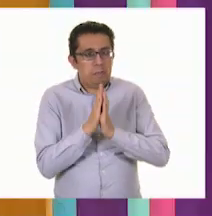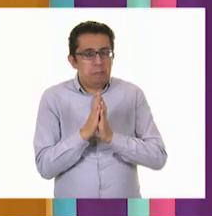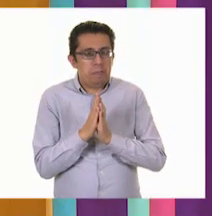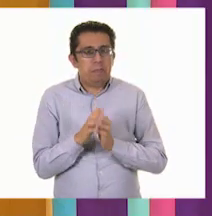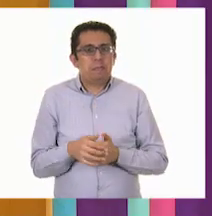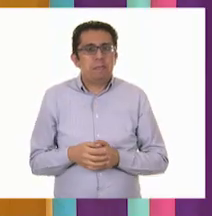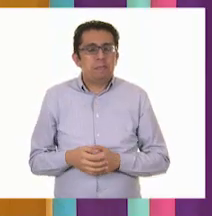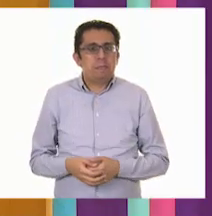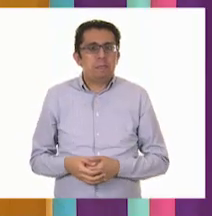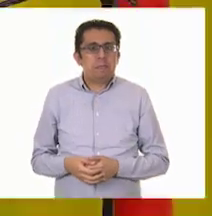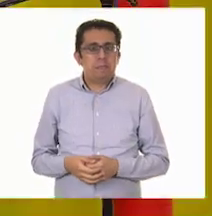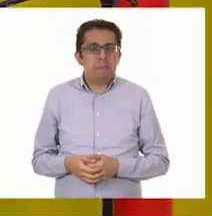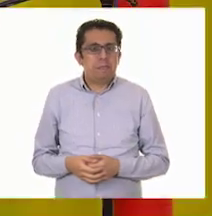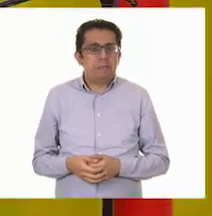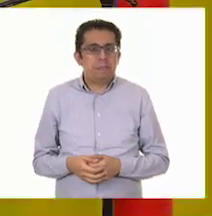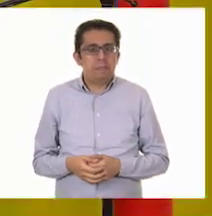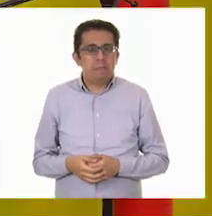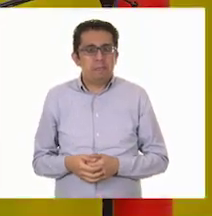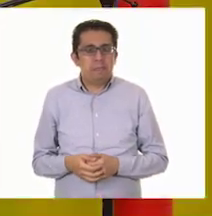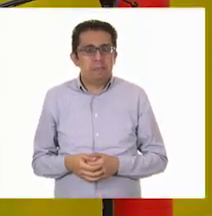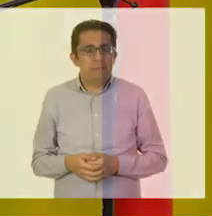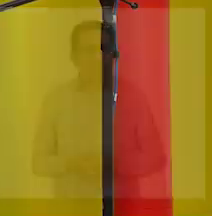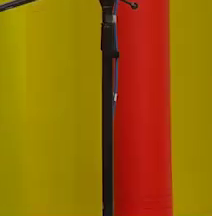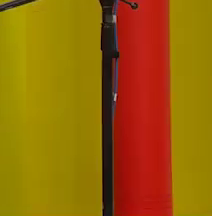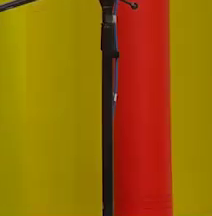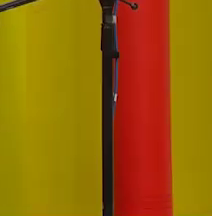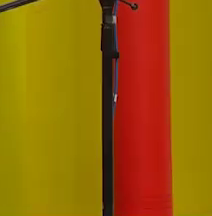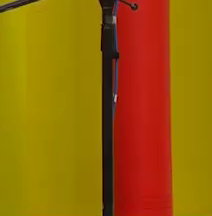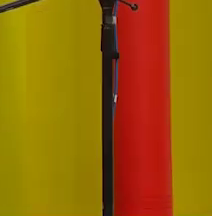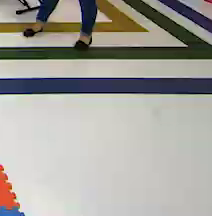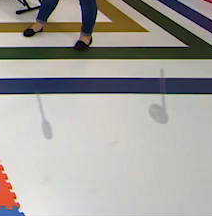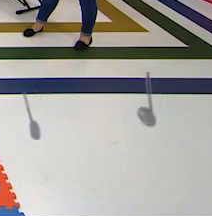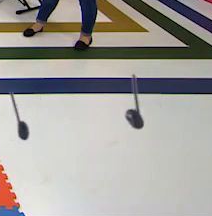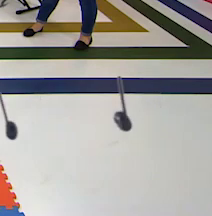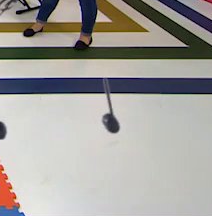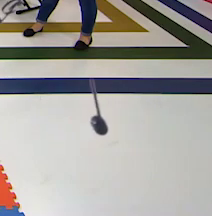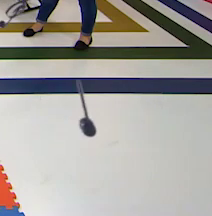poquito? Claro que sí. A ver, los quiero ver a ustedes, ¿eh?